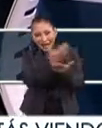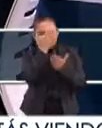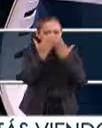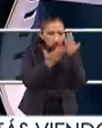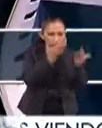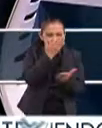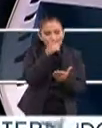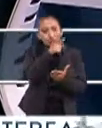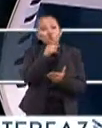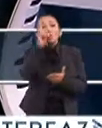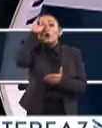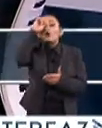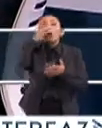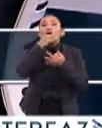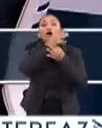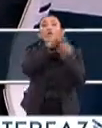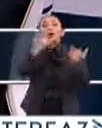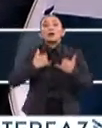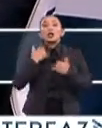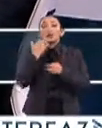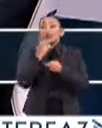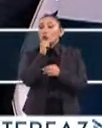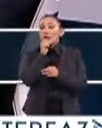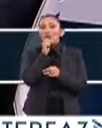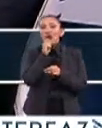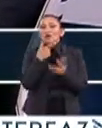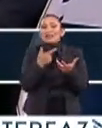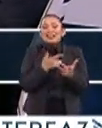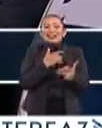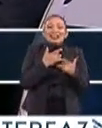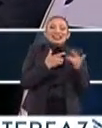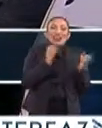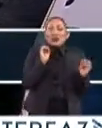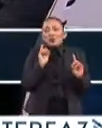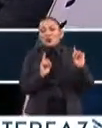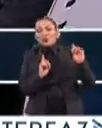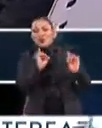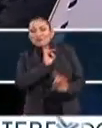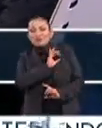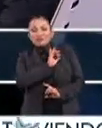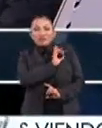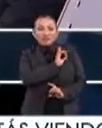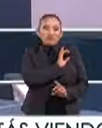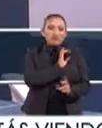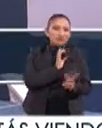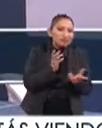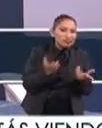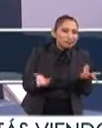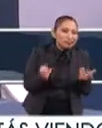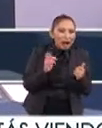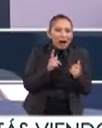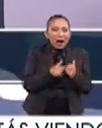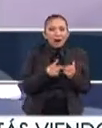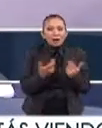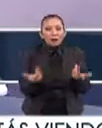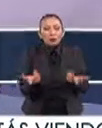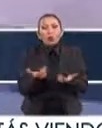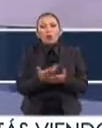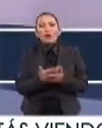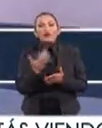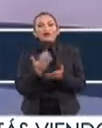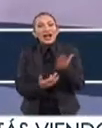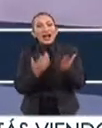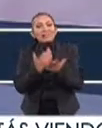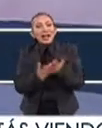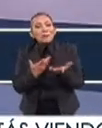el extranjero, que les den un consejo a los jóvenes que todavía no se animan o que están dudando o que pues simplemente les